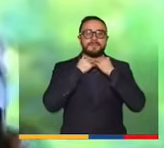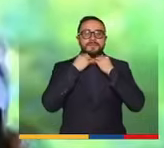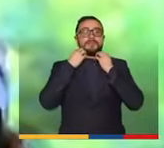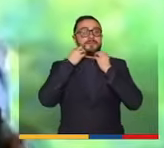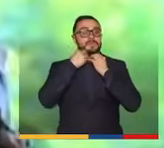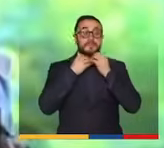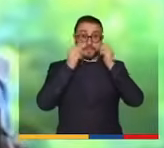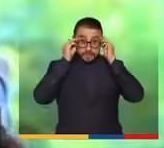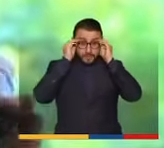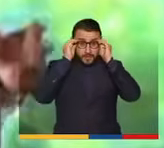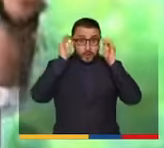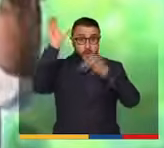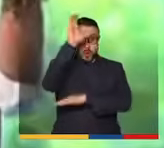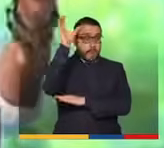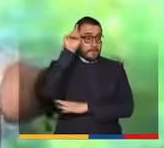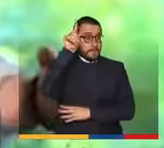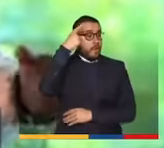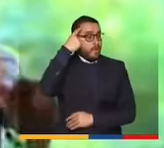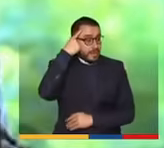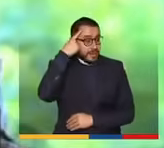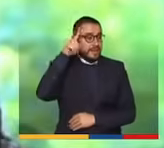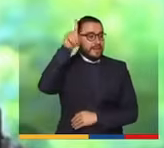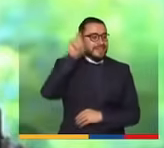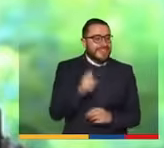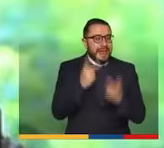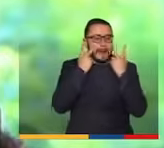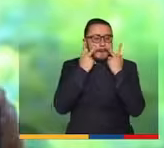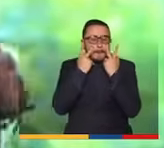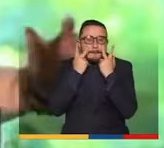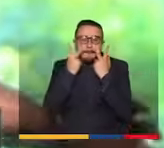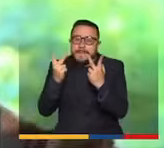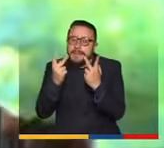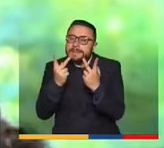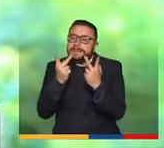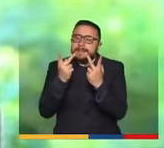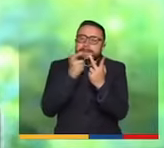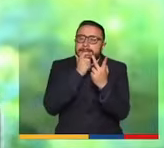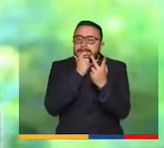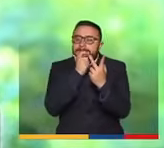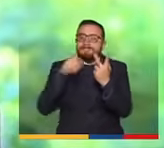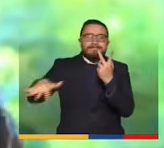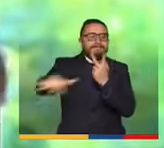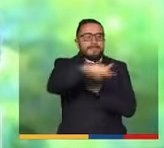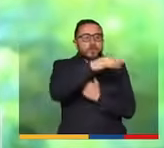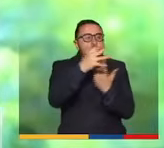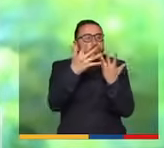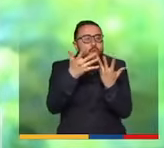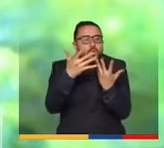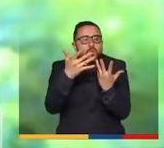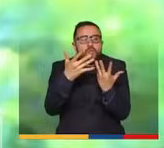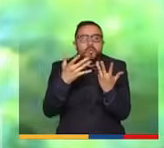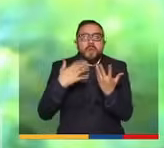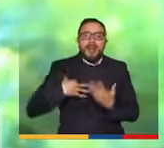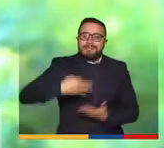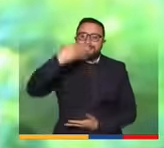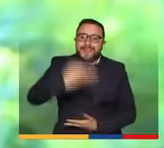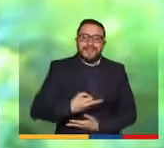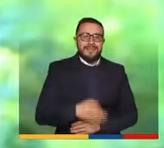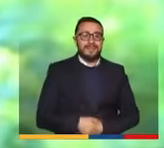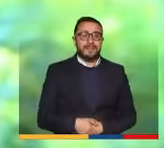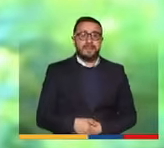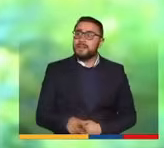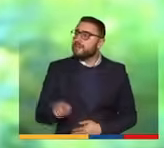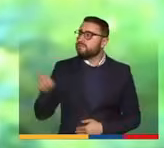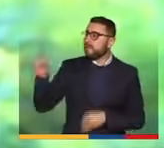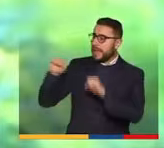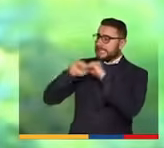El gobierno de Colombia tiene que ver cómo esta región se dignifica completamente. Como ese salón que está abandonado